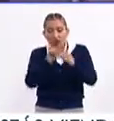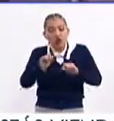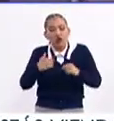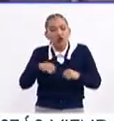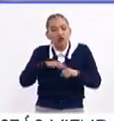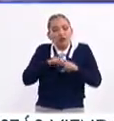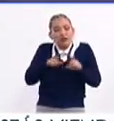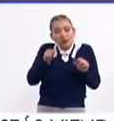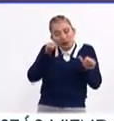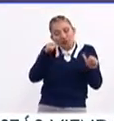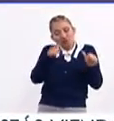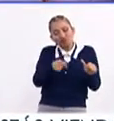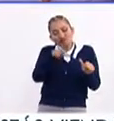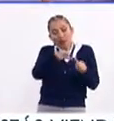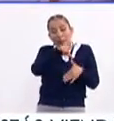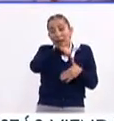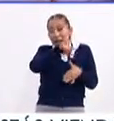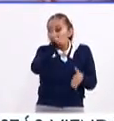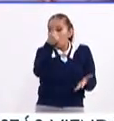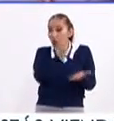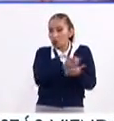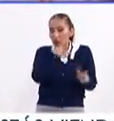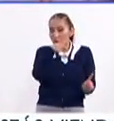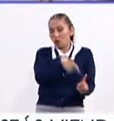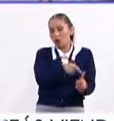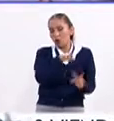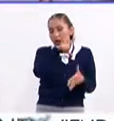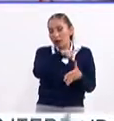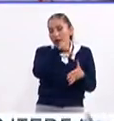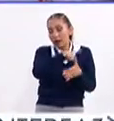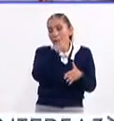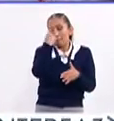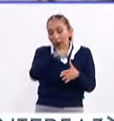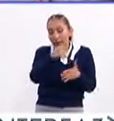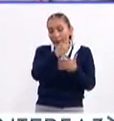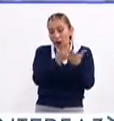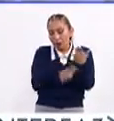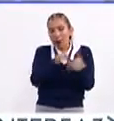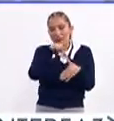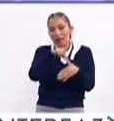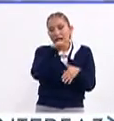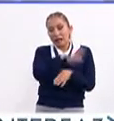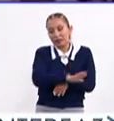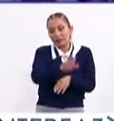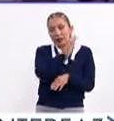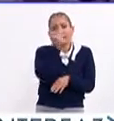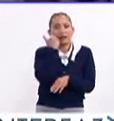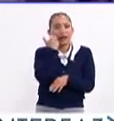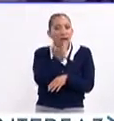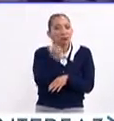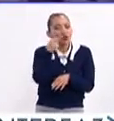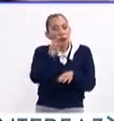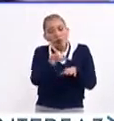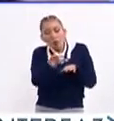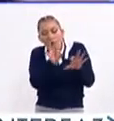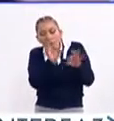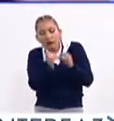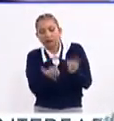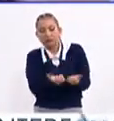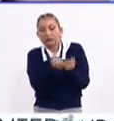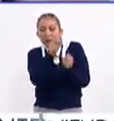un enfoque pensado desde América Latina. Son programas para América Latina, tratando de rescatar